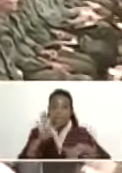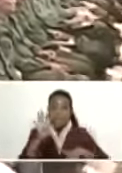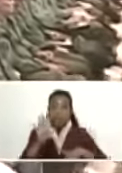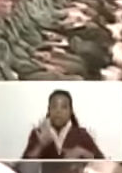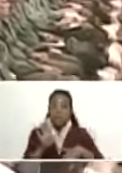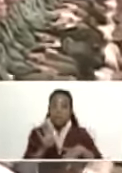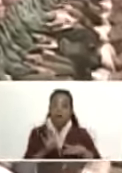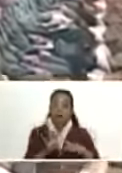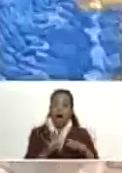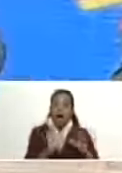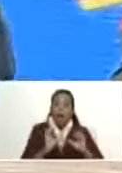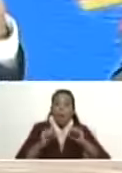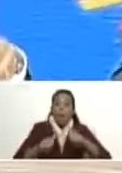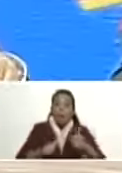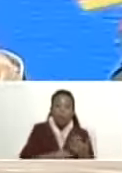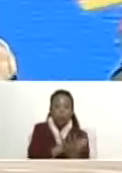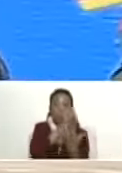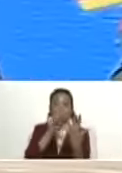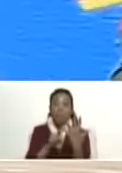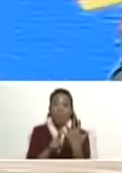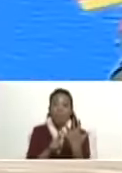comienza un quinto momento,